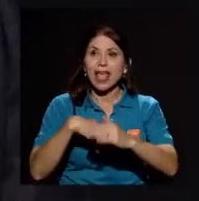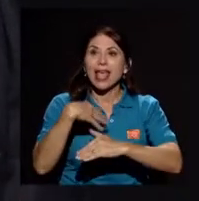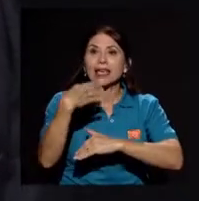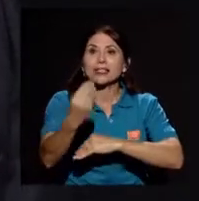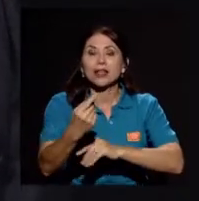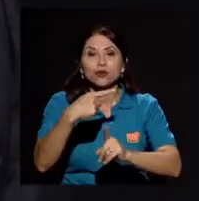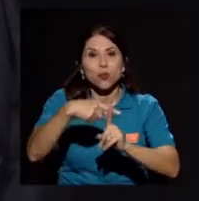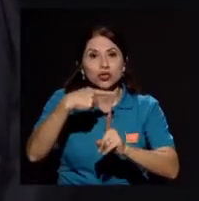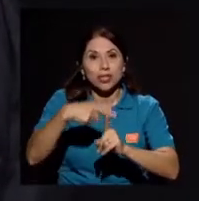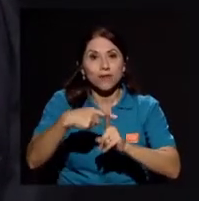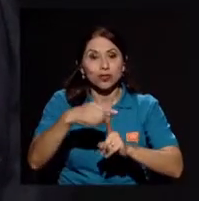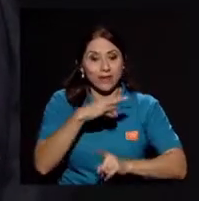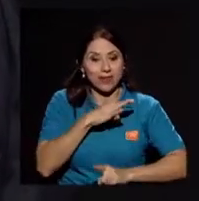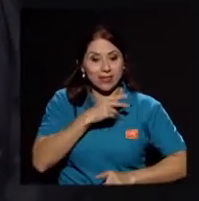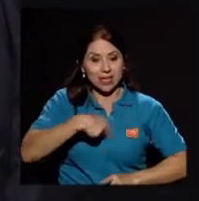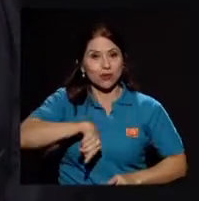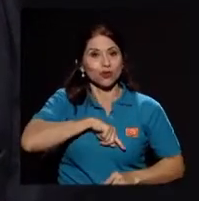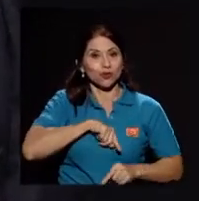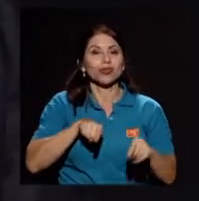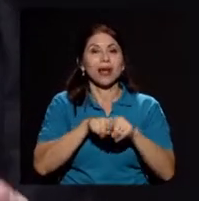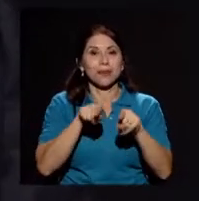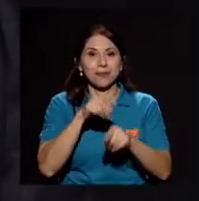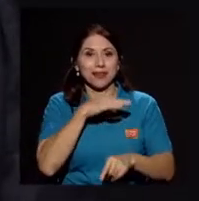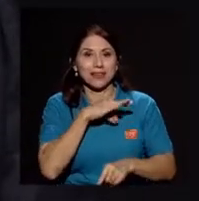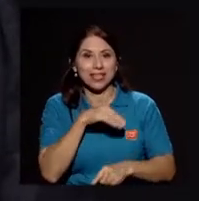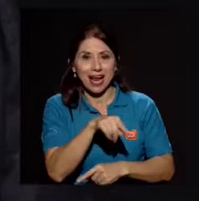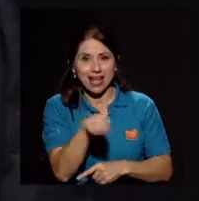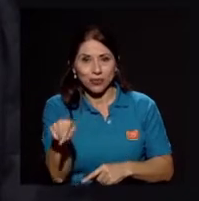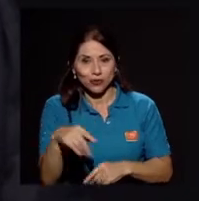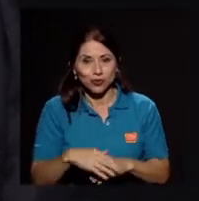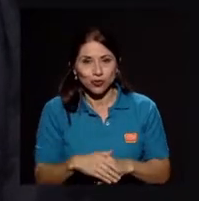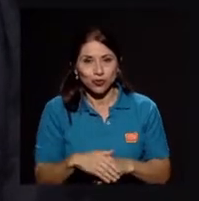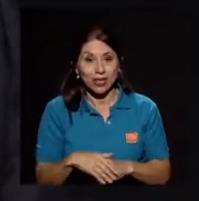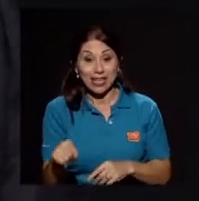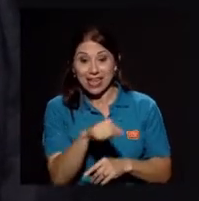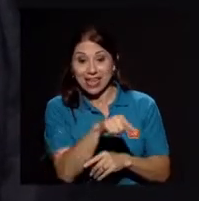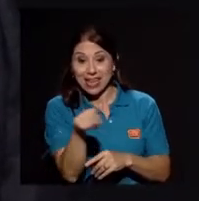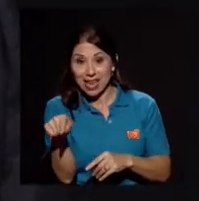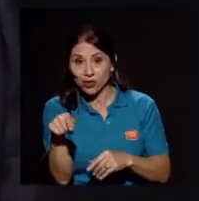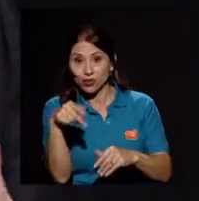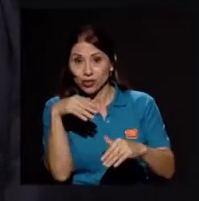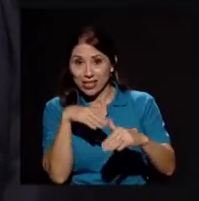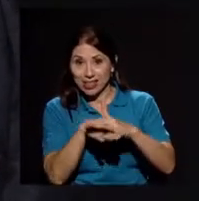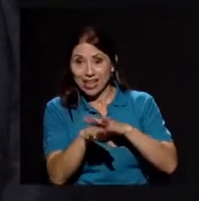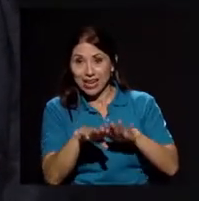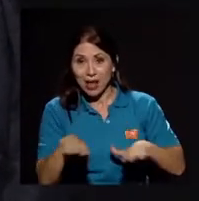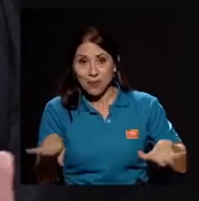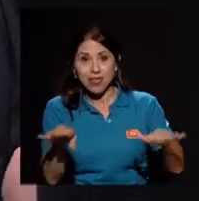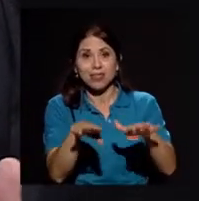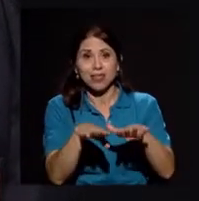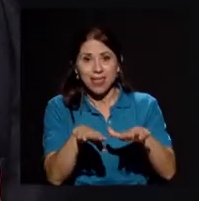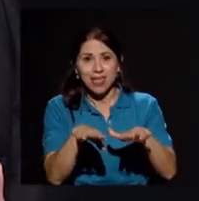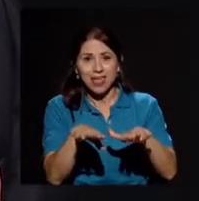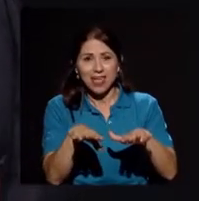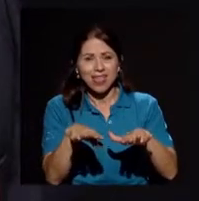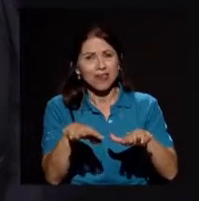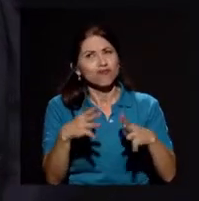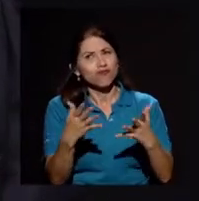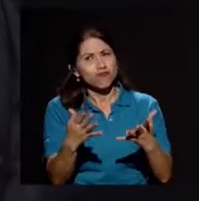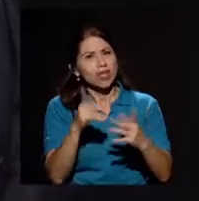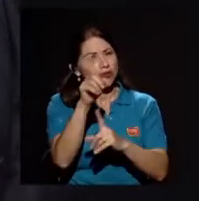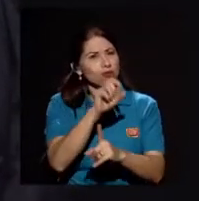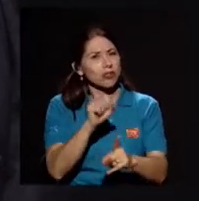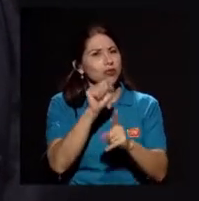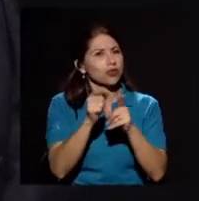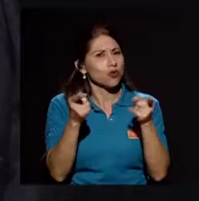nos benefician los benefician a ellos también y adicionalmente ellos internamente en alguna medida y creo que es un fenómeno no